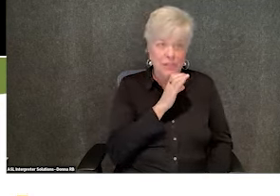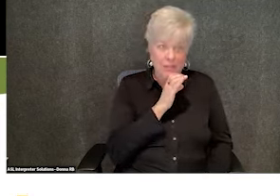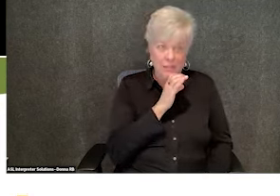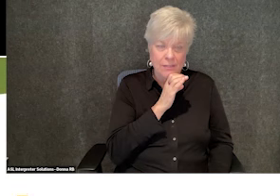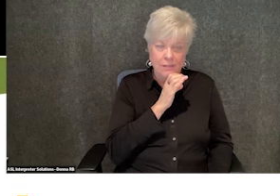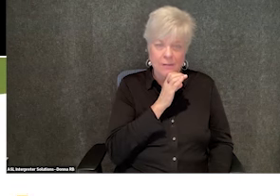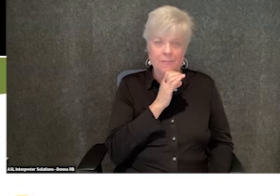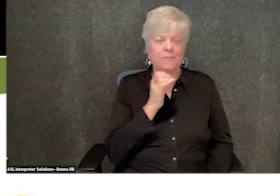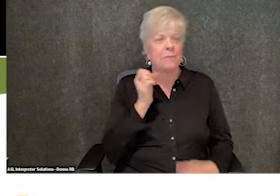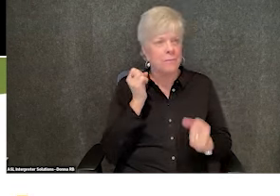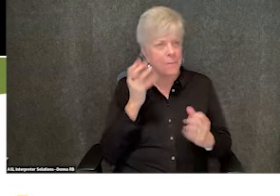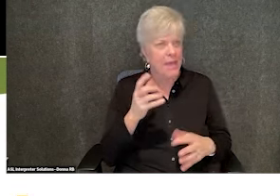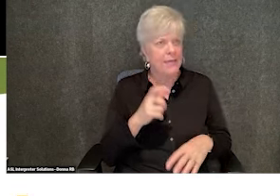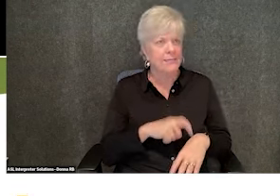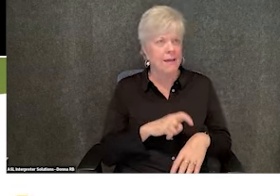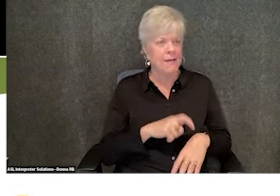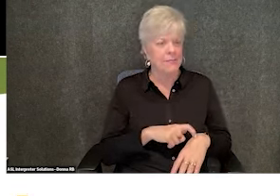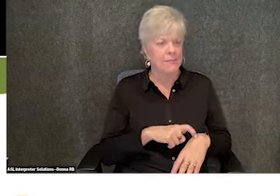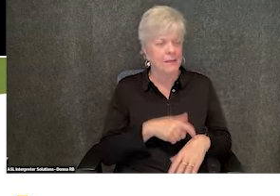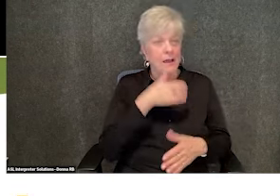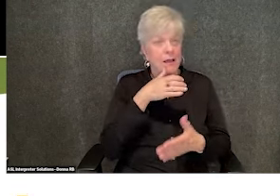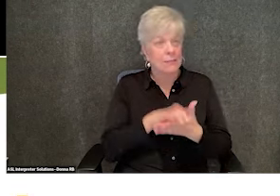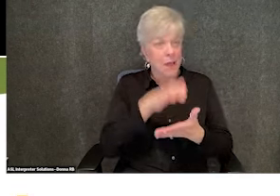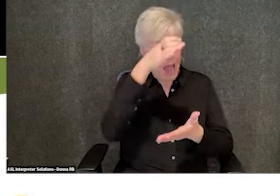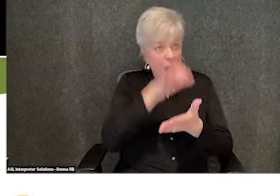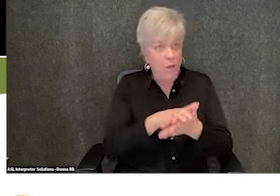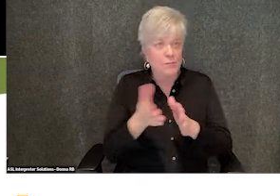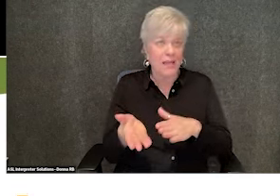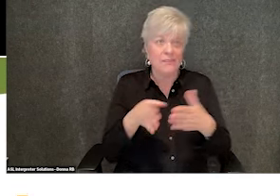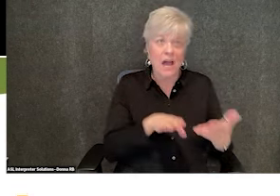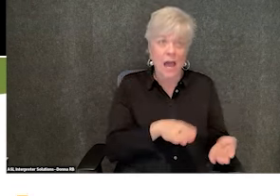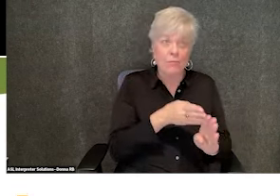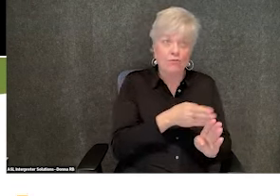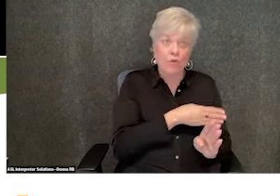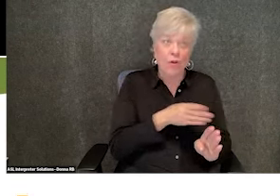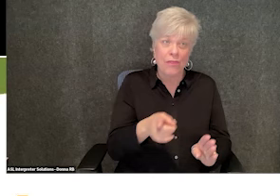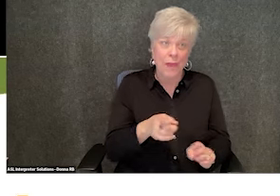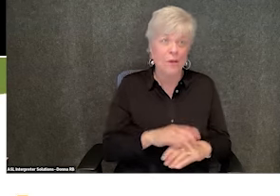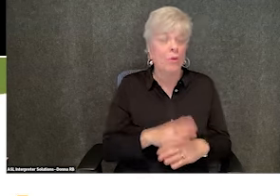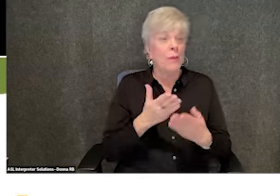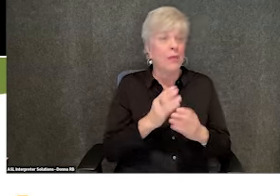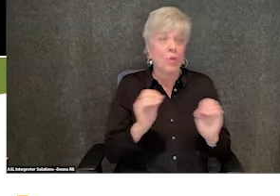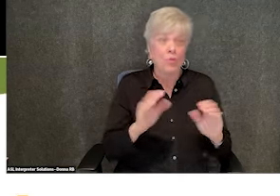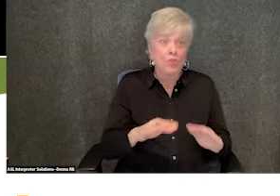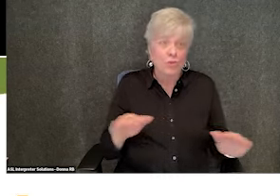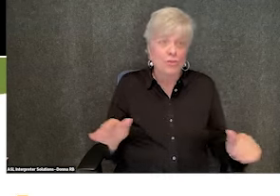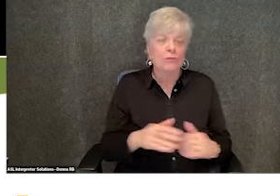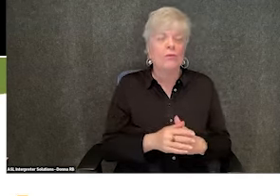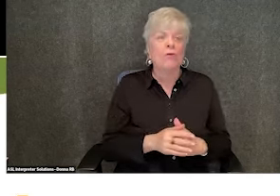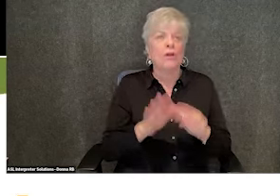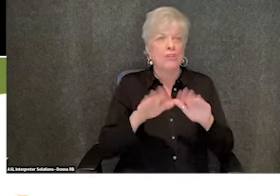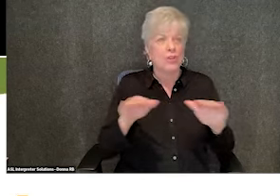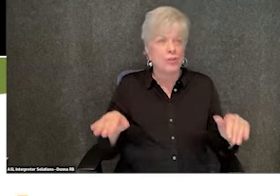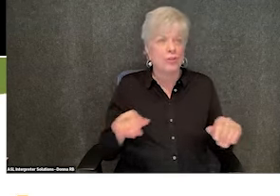ella sirve, o sea, ella trabaja con adultos mayores, muchas. Muchas veces tenía